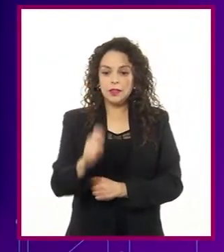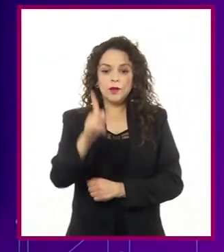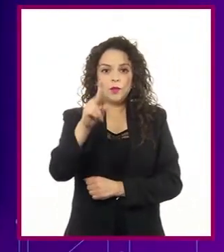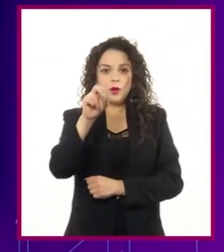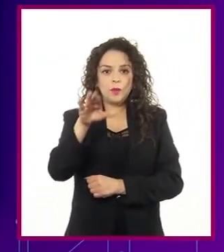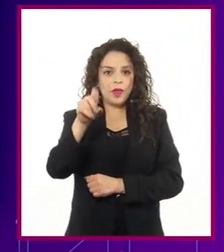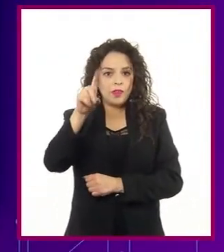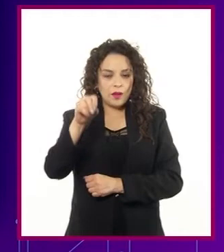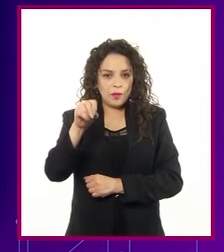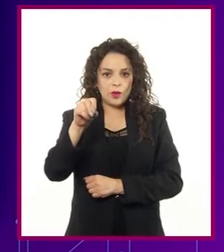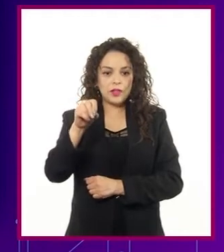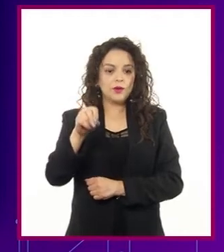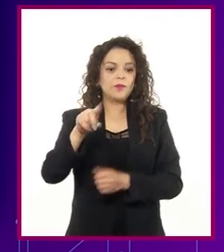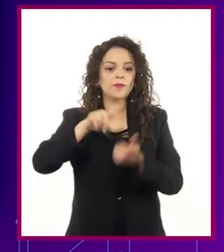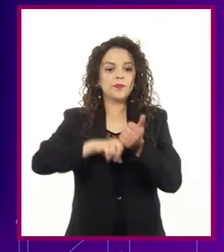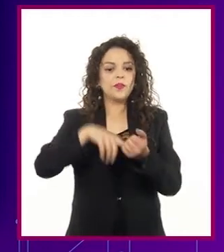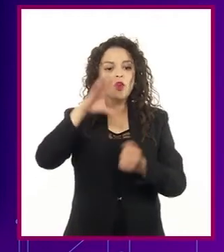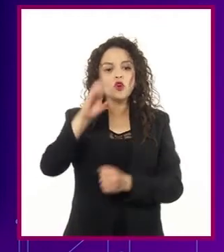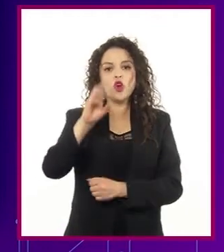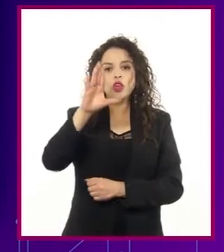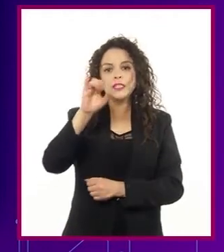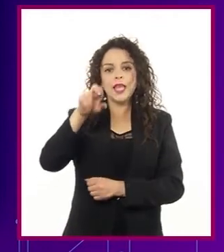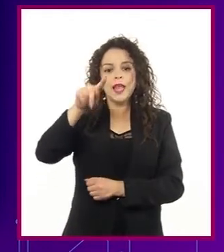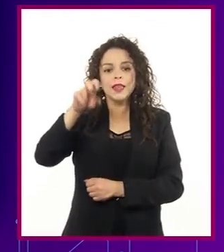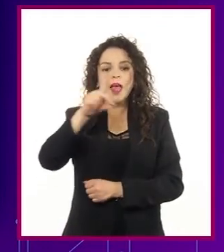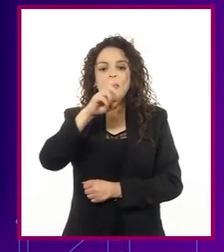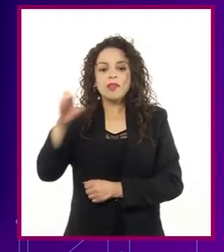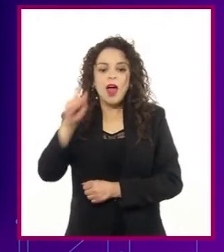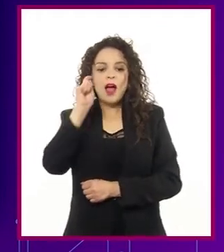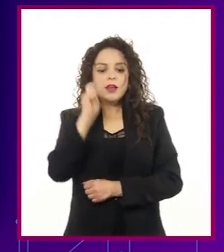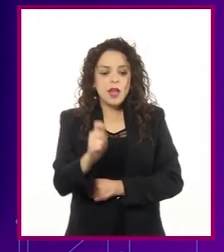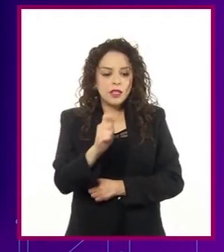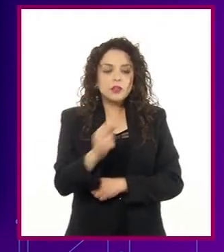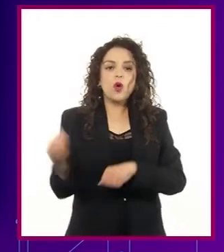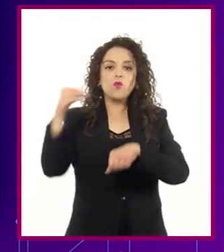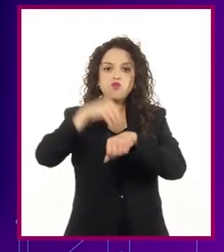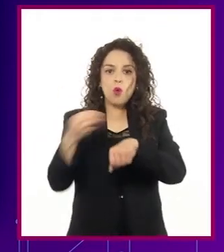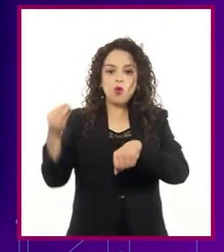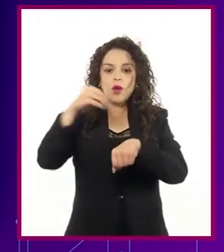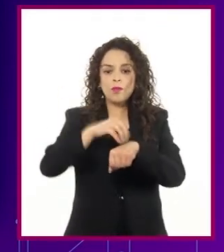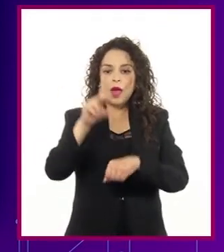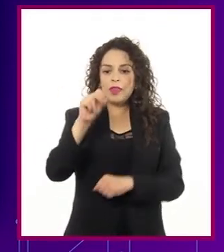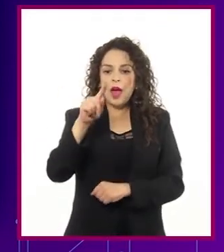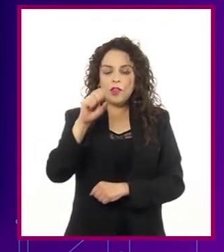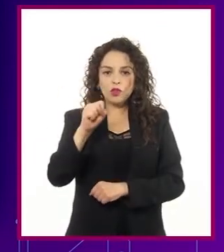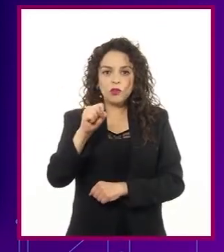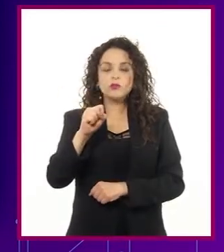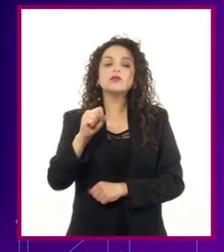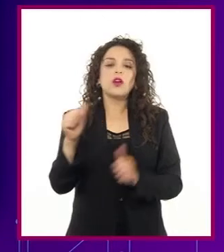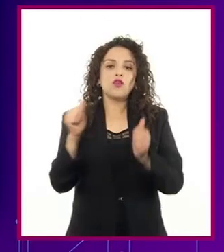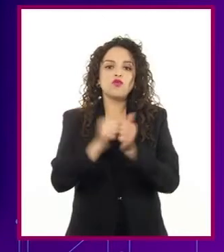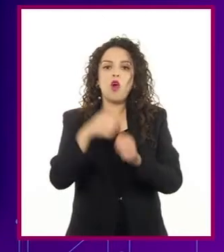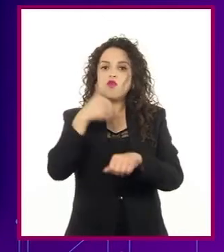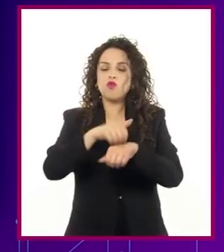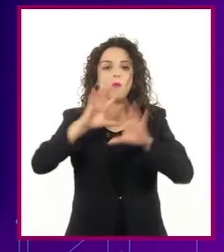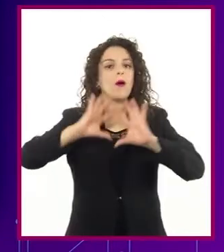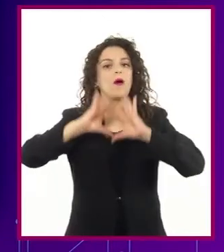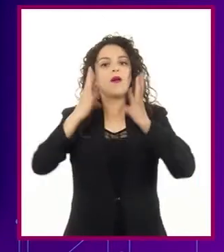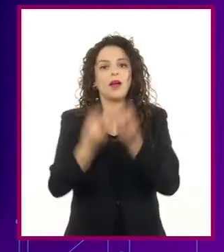se define como el cociente de la suma de los valores de los datos entre el número total de datos.